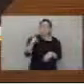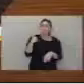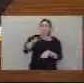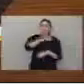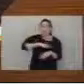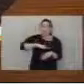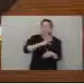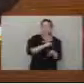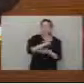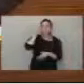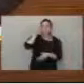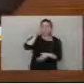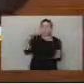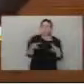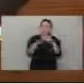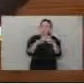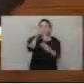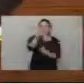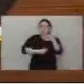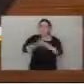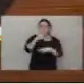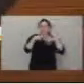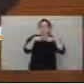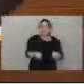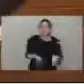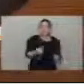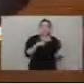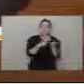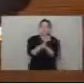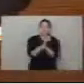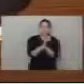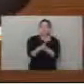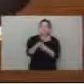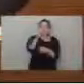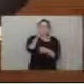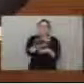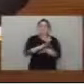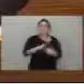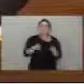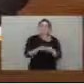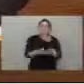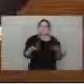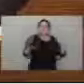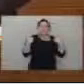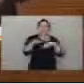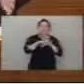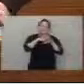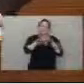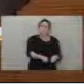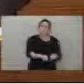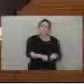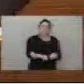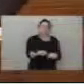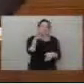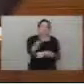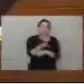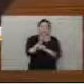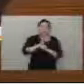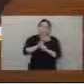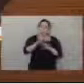educativo, social y económico bien diferente. Es decir, la consejera está gobernando, cosa que es su obligación, pero que